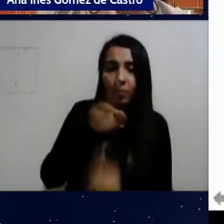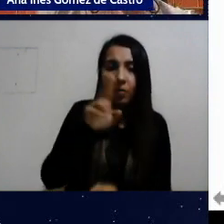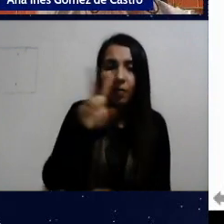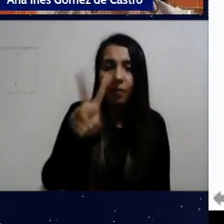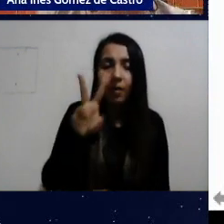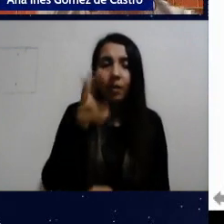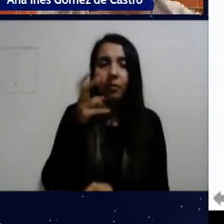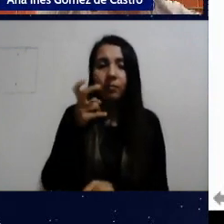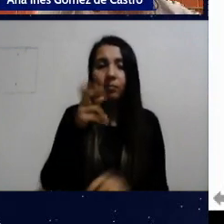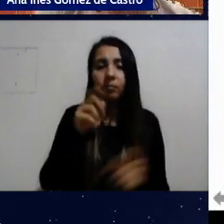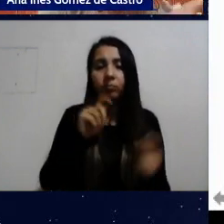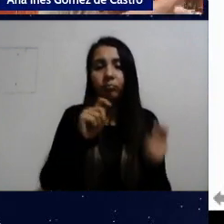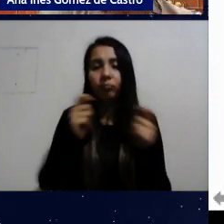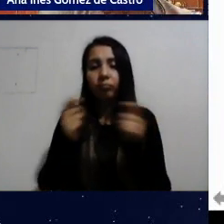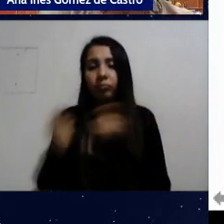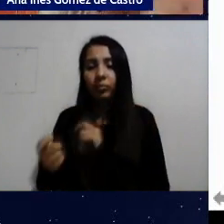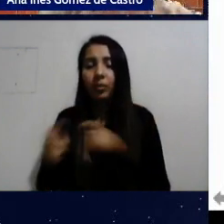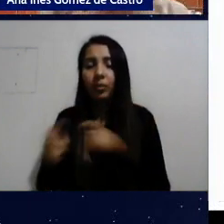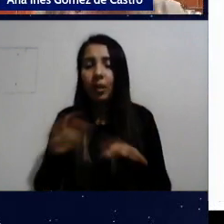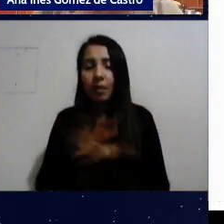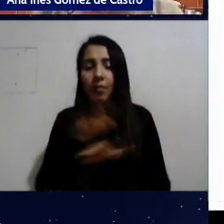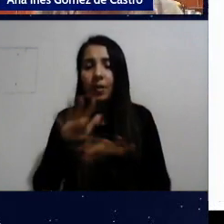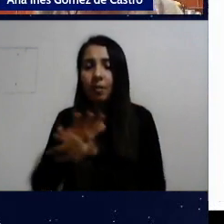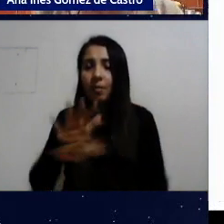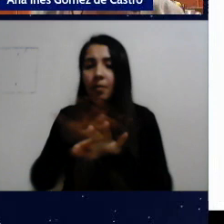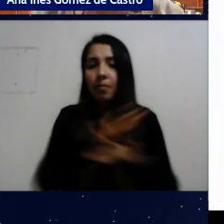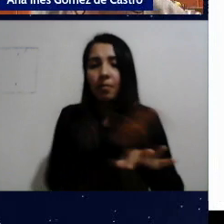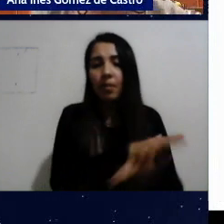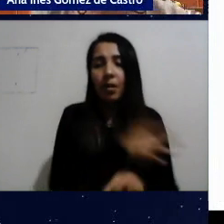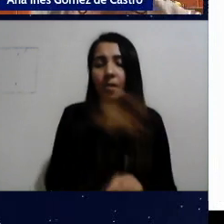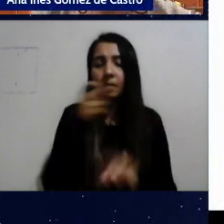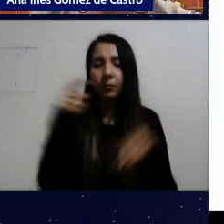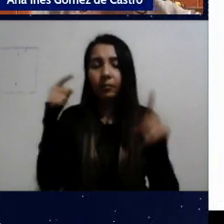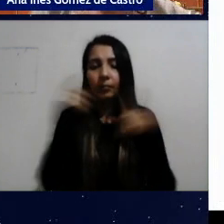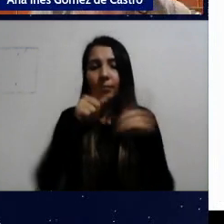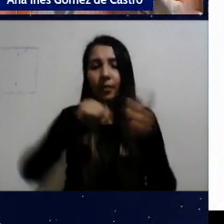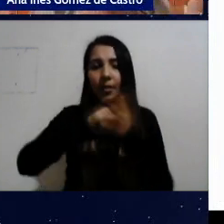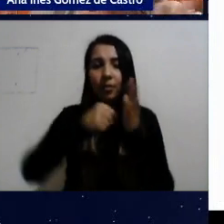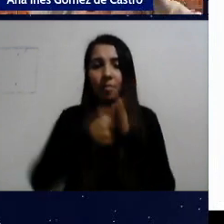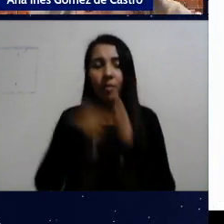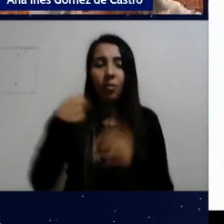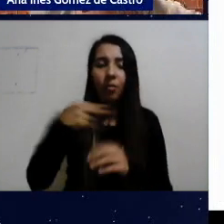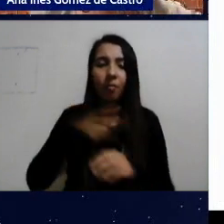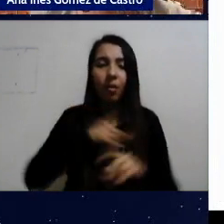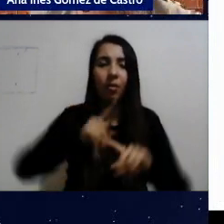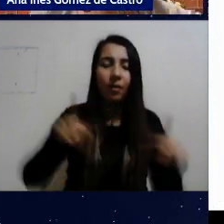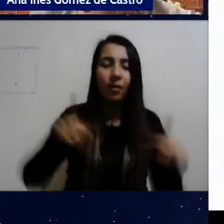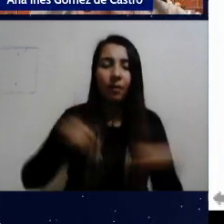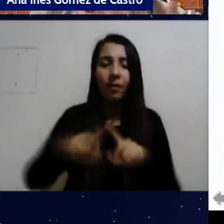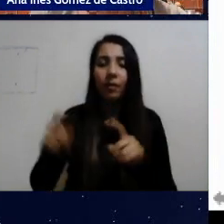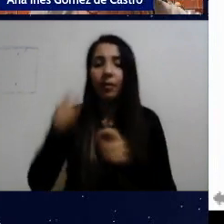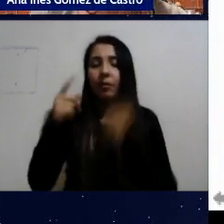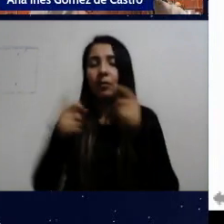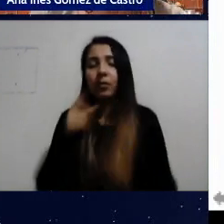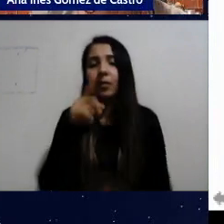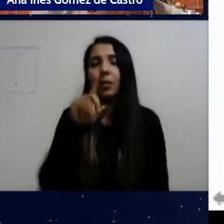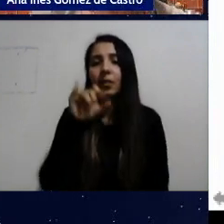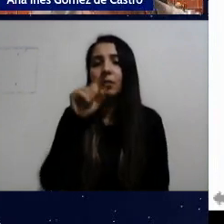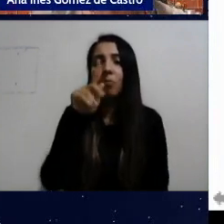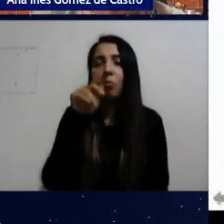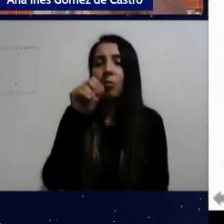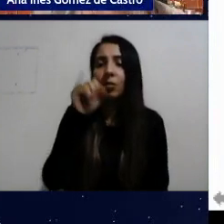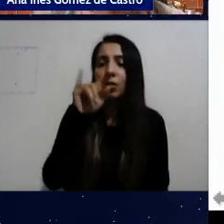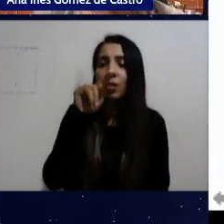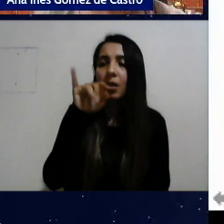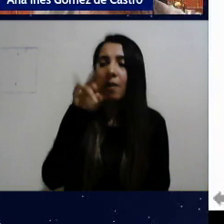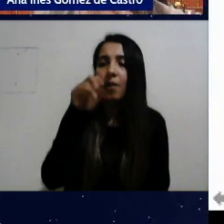polarizada linealmente, lo que hace es rotar el plano de polarización. Esto desde el punto de vista técnico tiene dos nombres diferentes, uno se llama